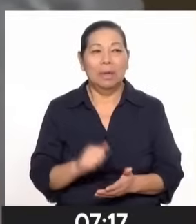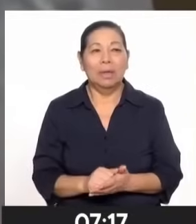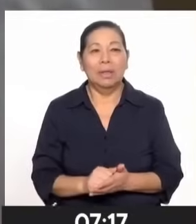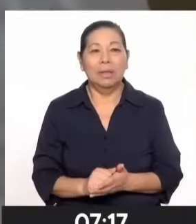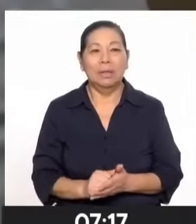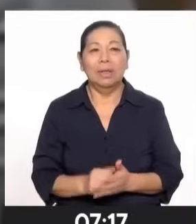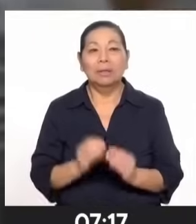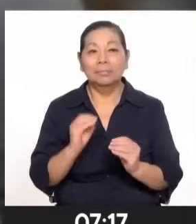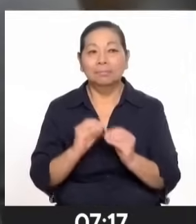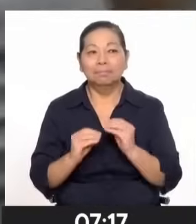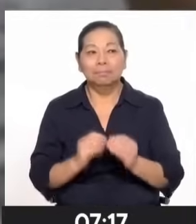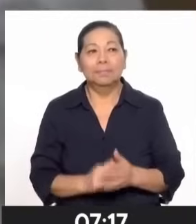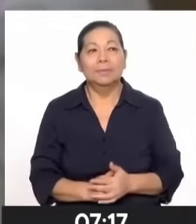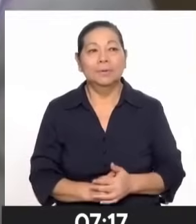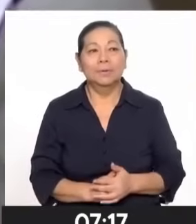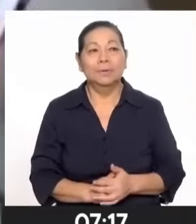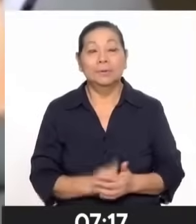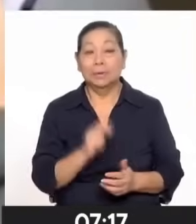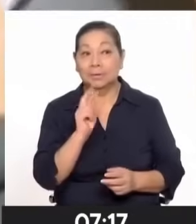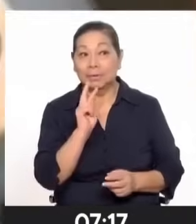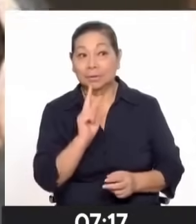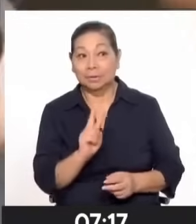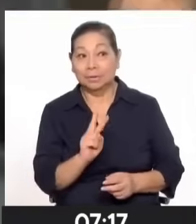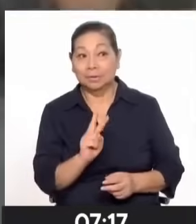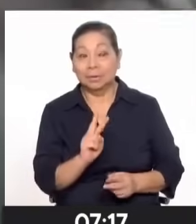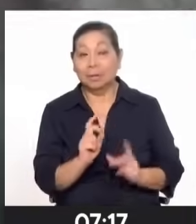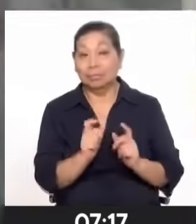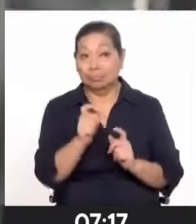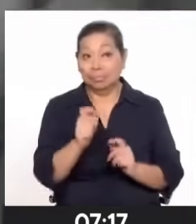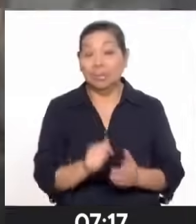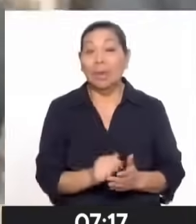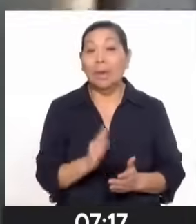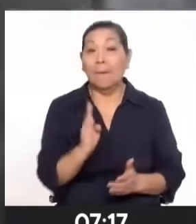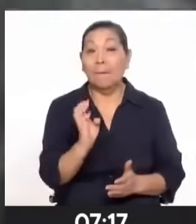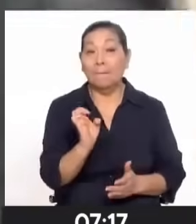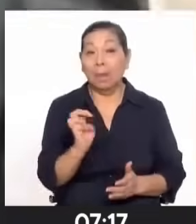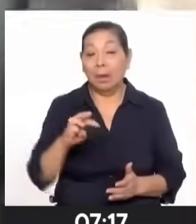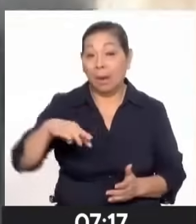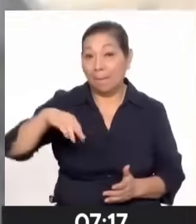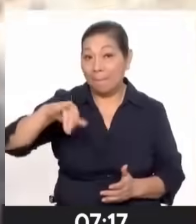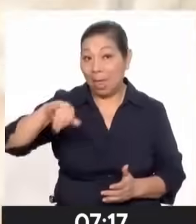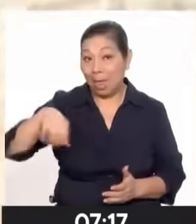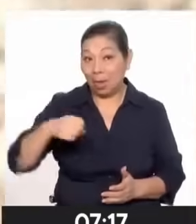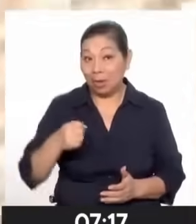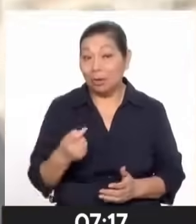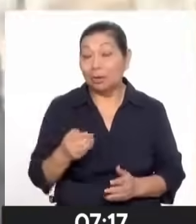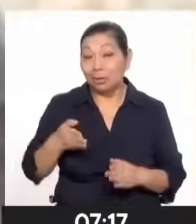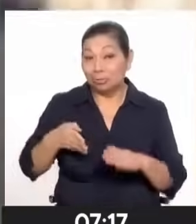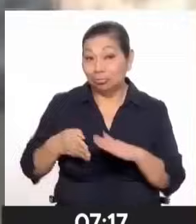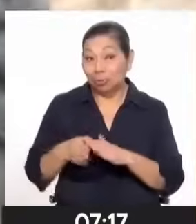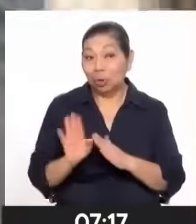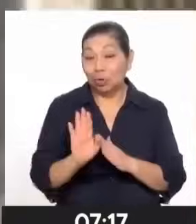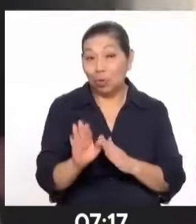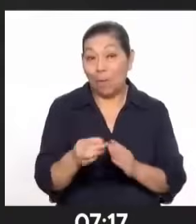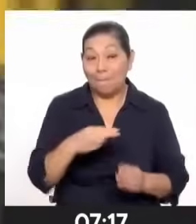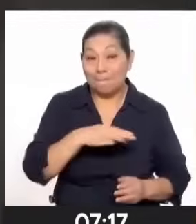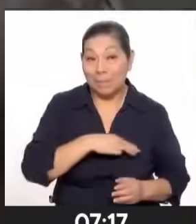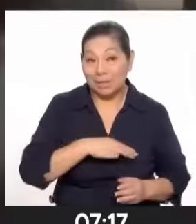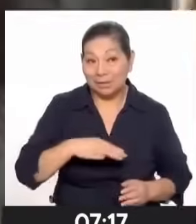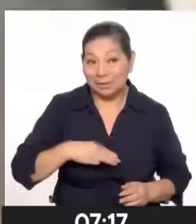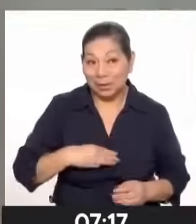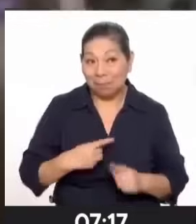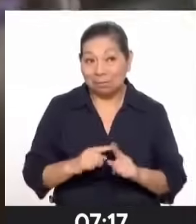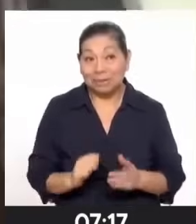la Reconstrucción. Ahí lo vemos justamente, ¿no? Al congresista Guillermo Bermejo están ingresando las autoridades del Ministerio